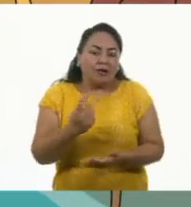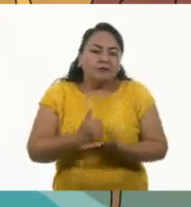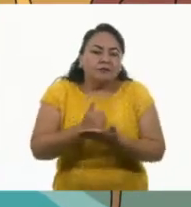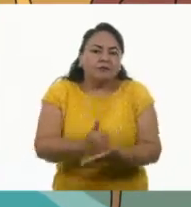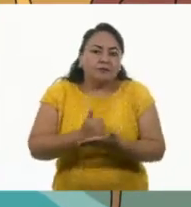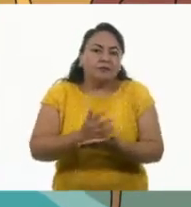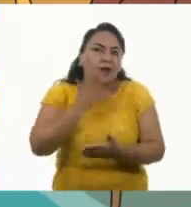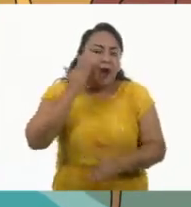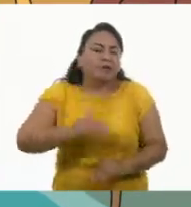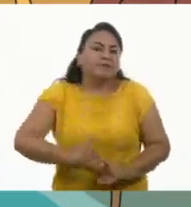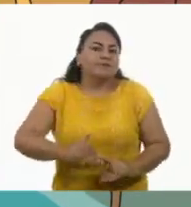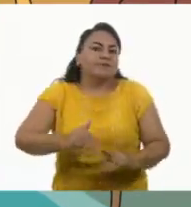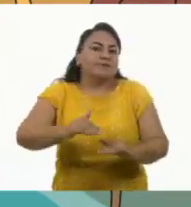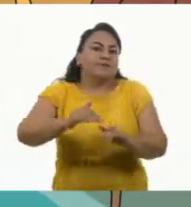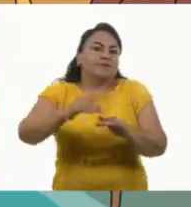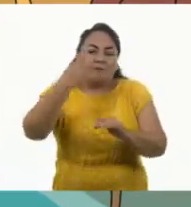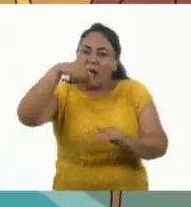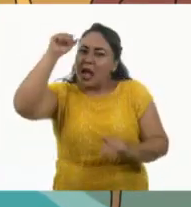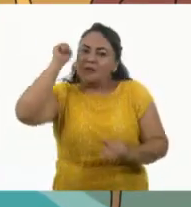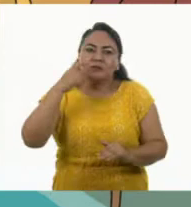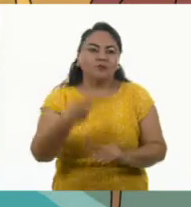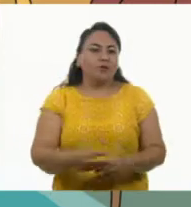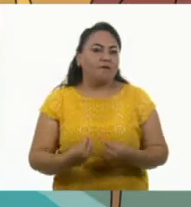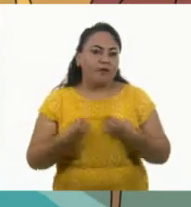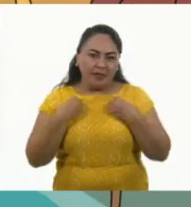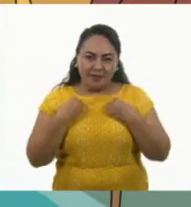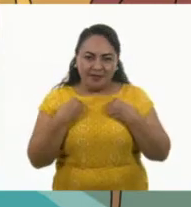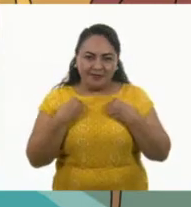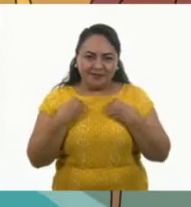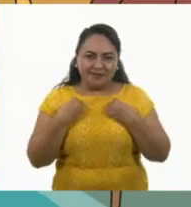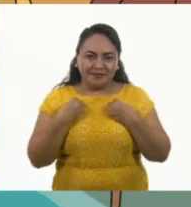ayudar para el resto de su vida, ¿sí?